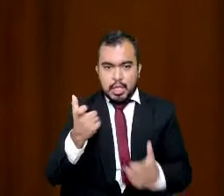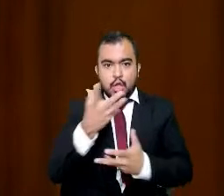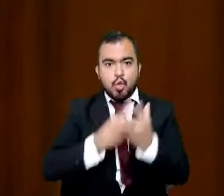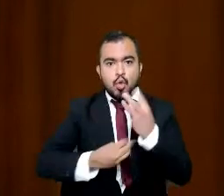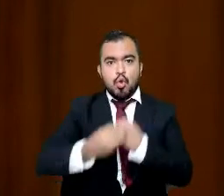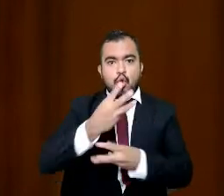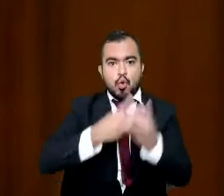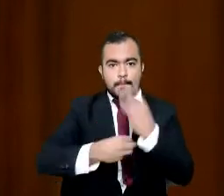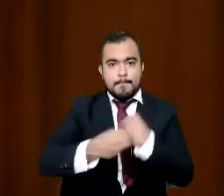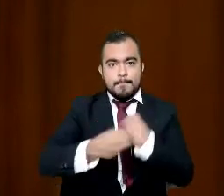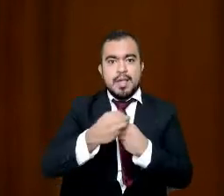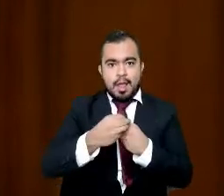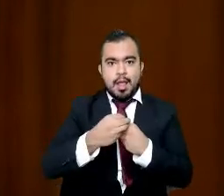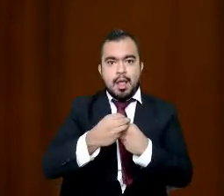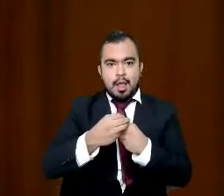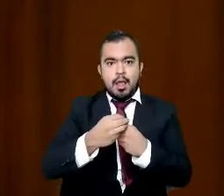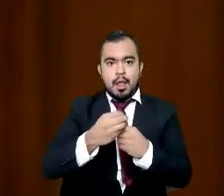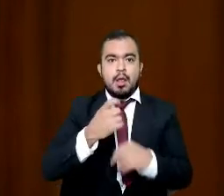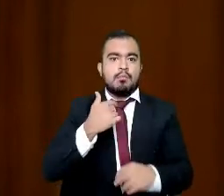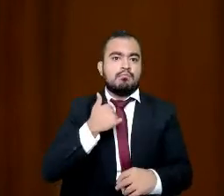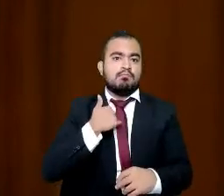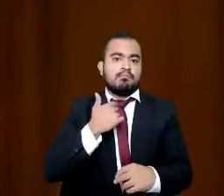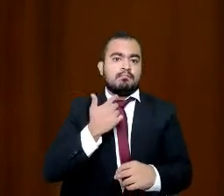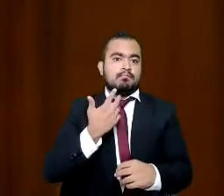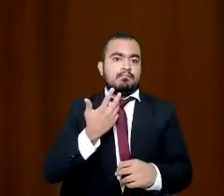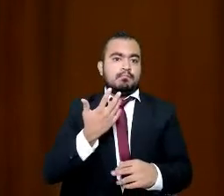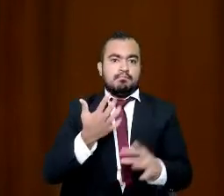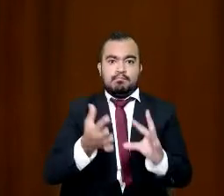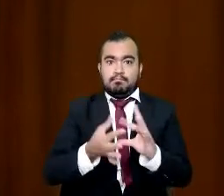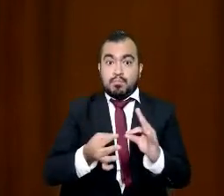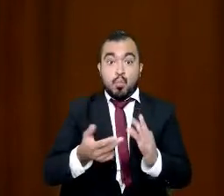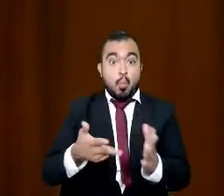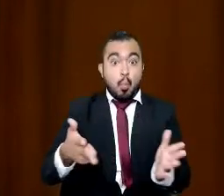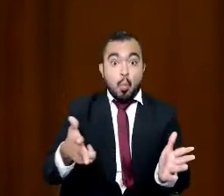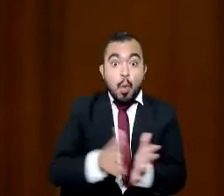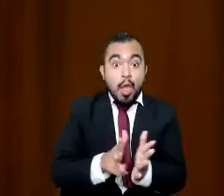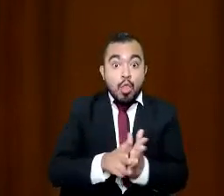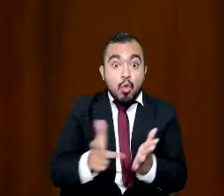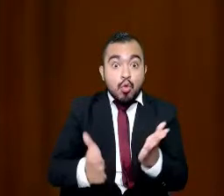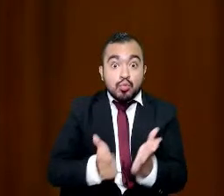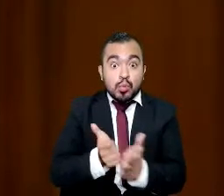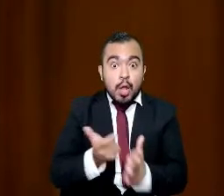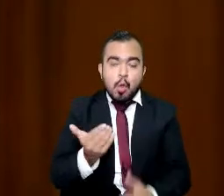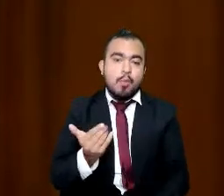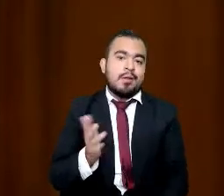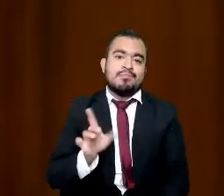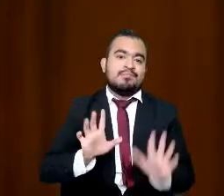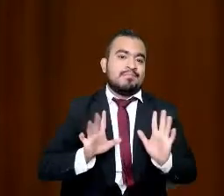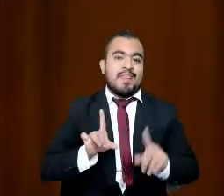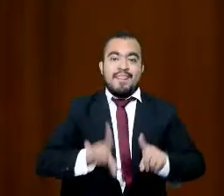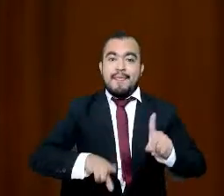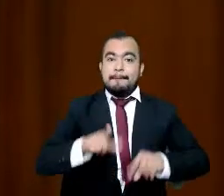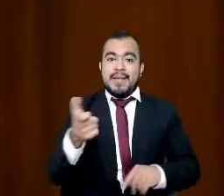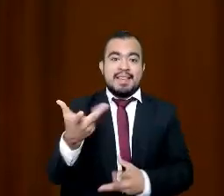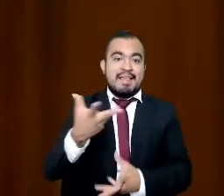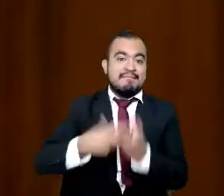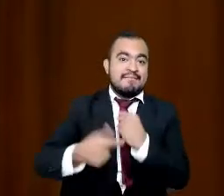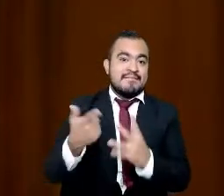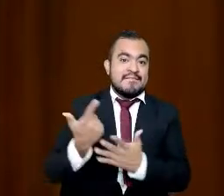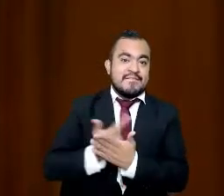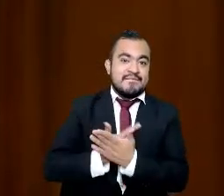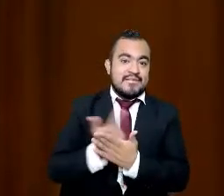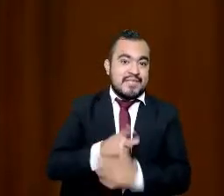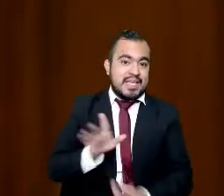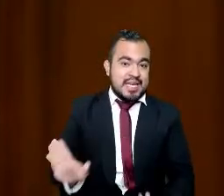tarifa. Yo de manera irresponsable no puedo decir cuánto va a cobrar la ciudad, porque eso depende de sus finanzas. Pero